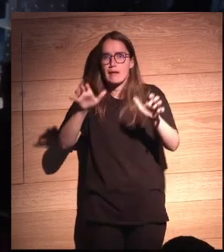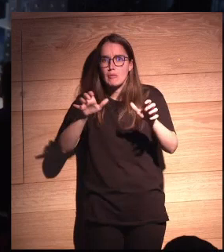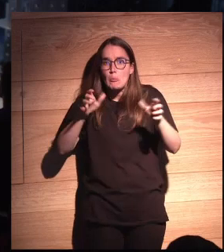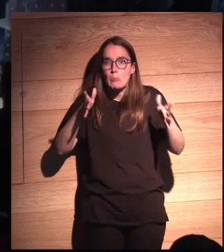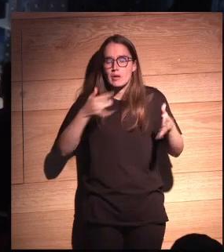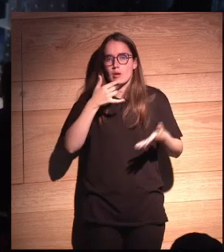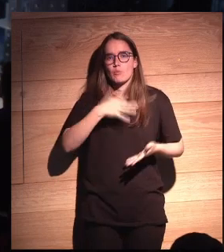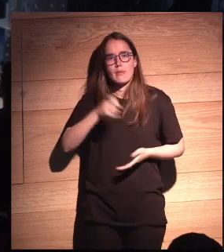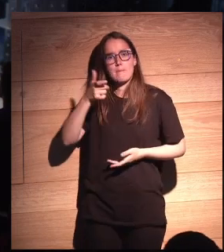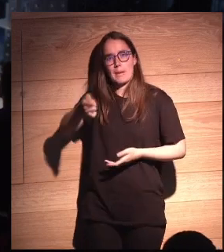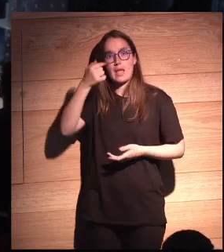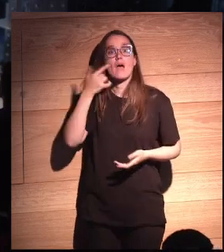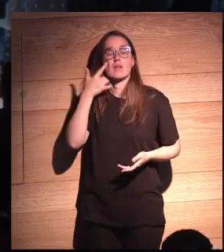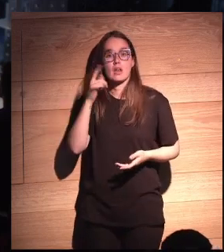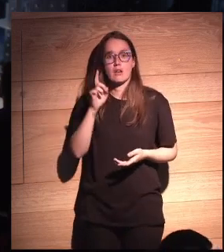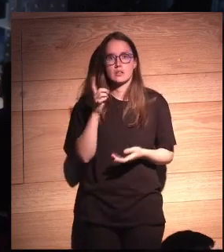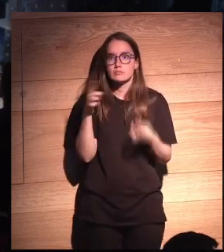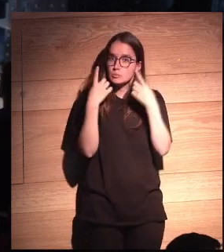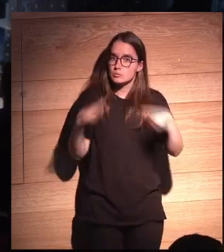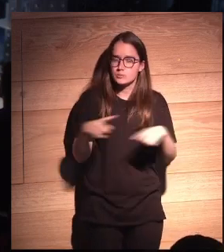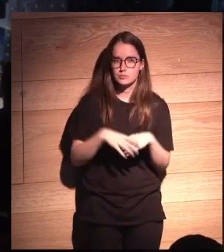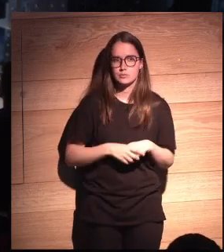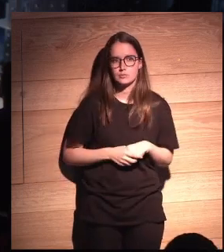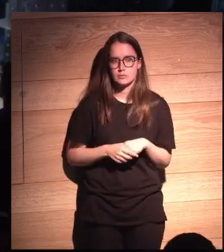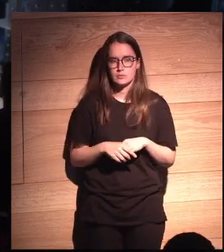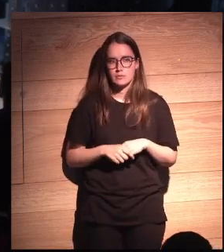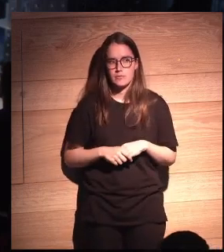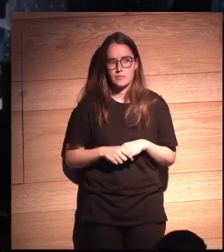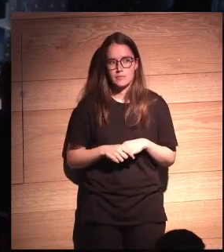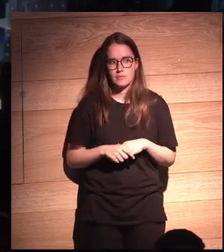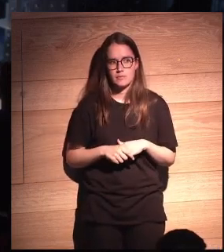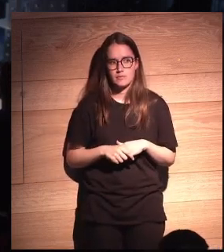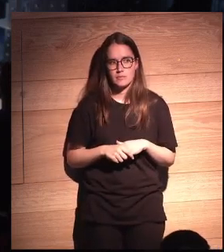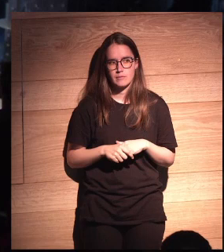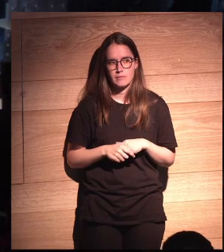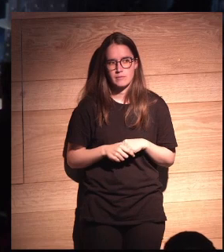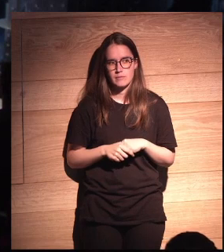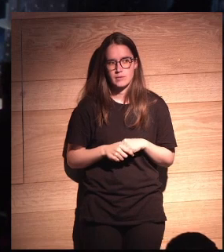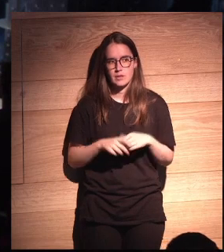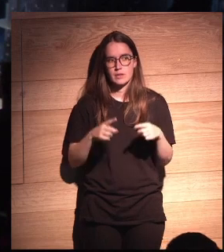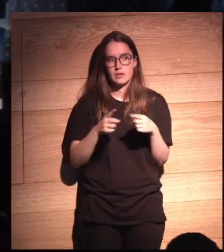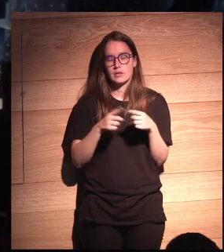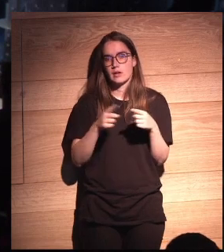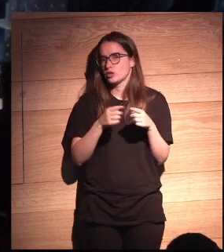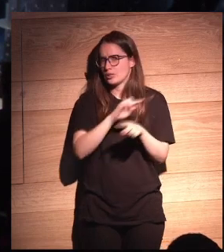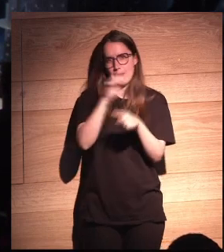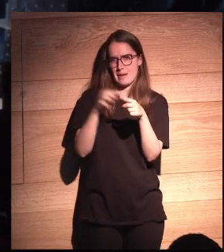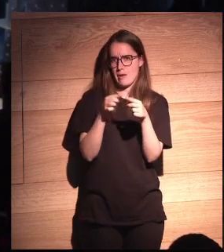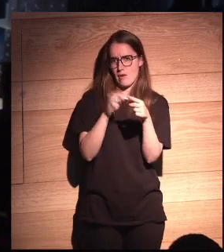Y aquí pueden darle play a la pista si es posible. Este es el primero. Bon Iver versus Eddie